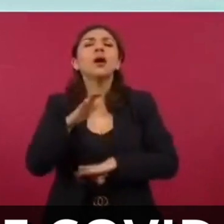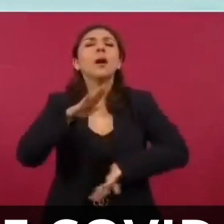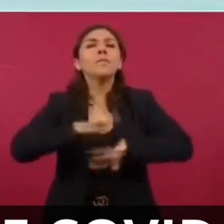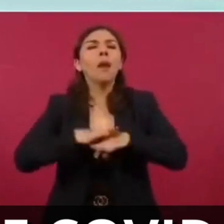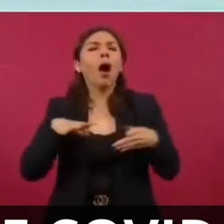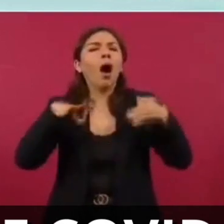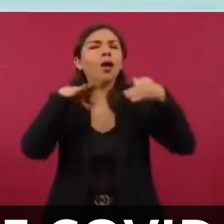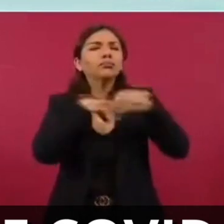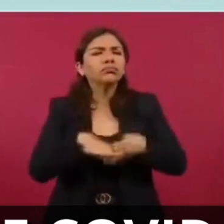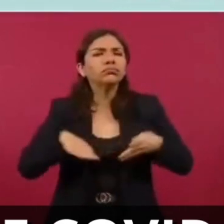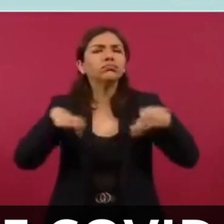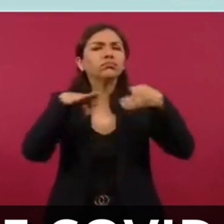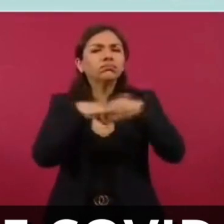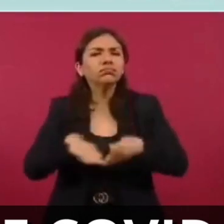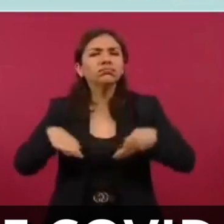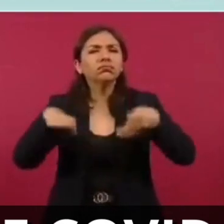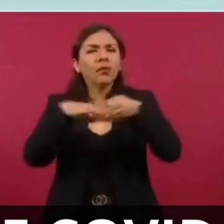regularidad